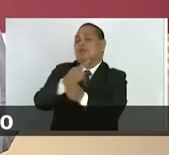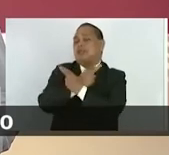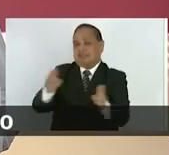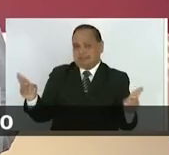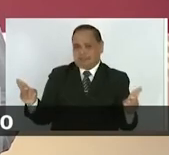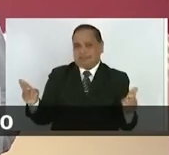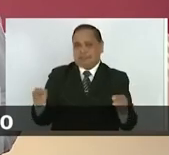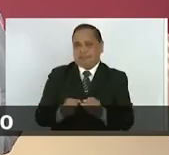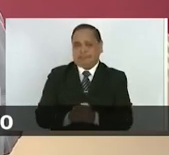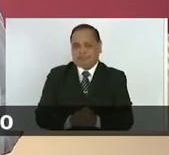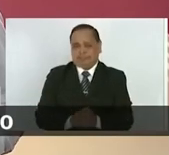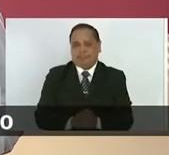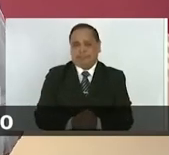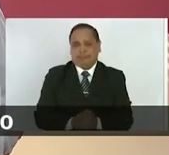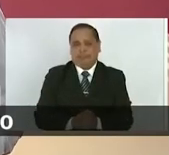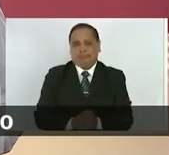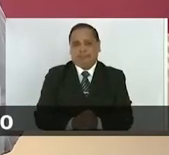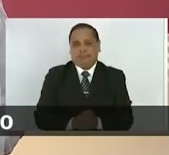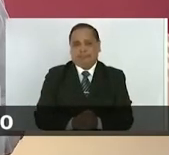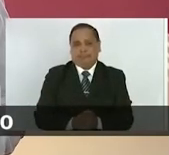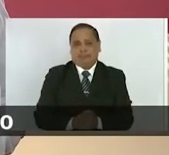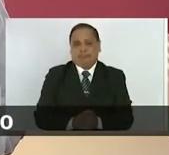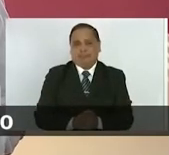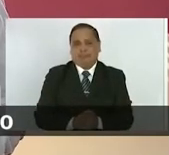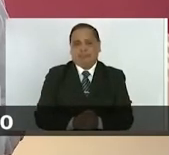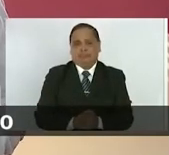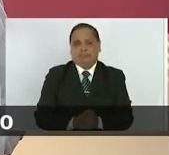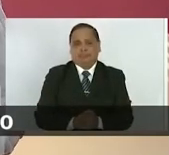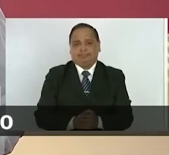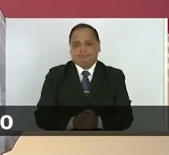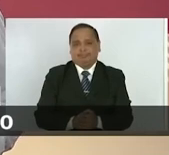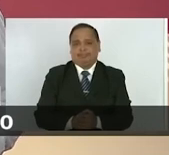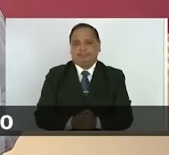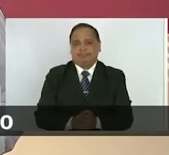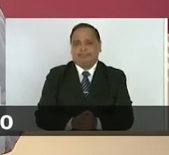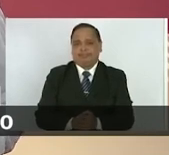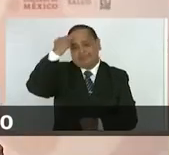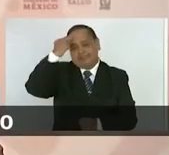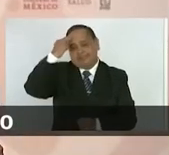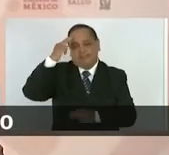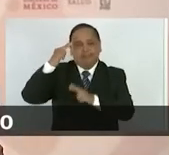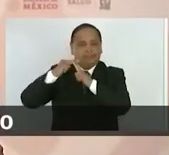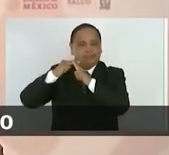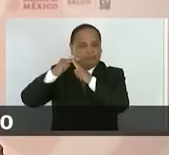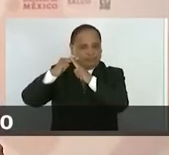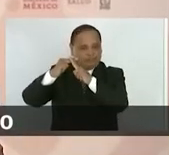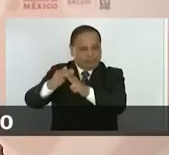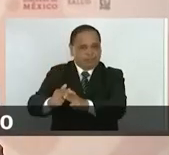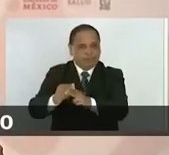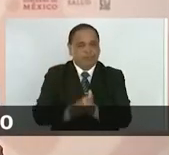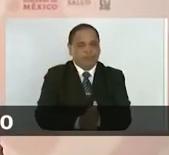del continente americano en su conjunto. Y para terminar, bueno, el ciclo que se ha